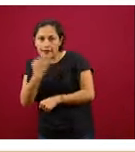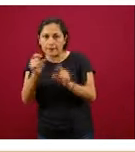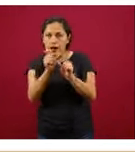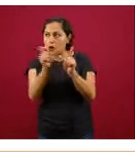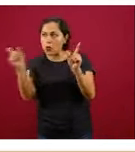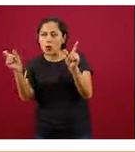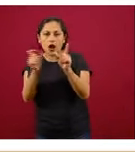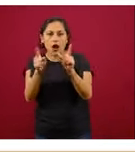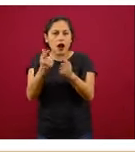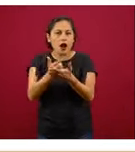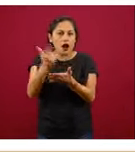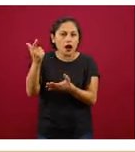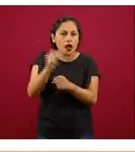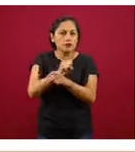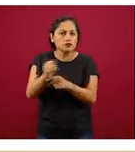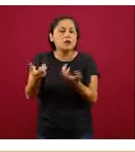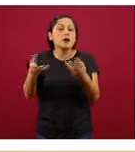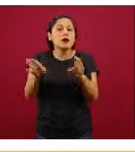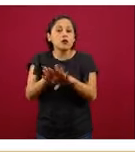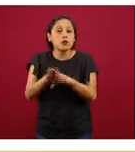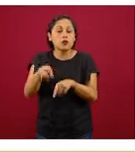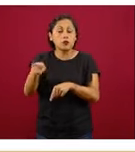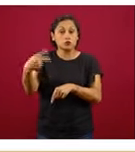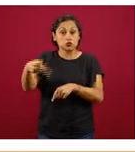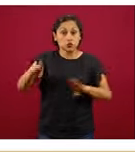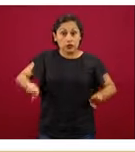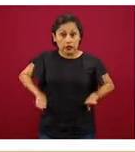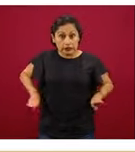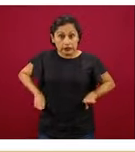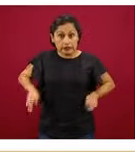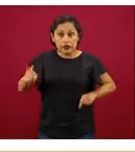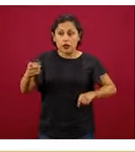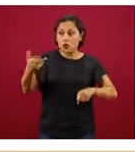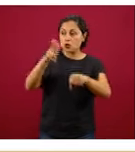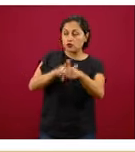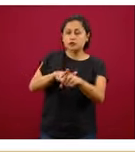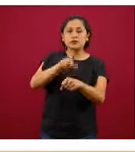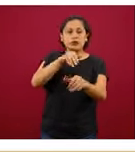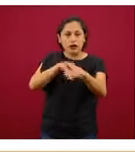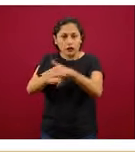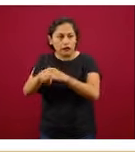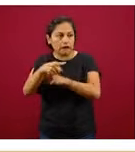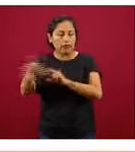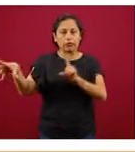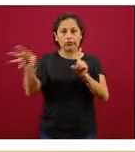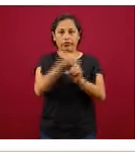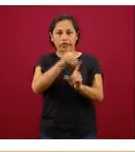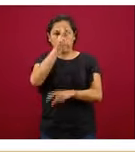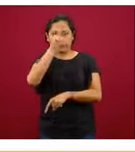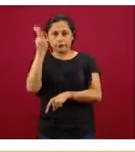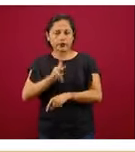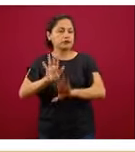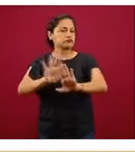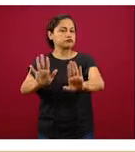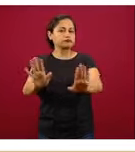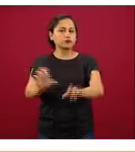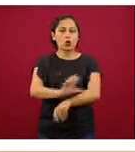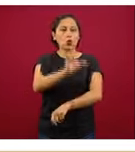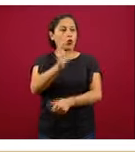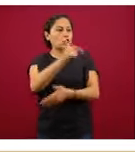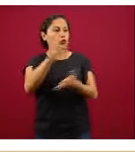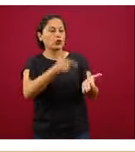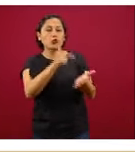le propicien una característica clínica que le pueda ofrecer un riesgo de agravar, se regula y se envía a